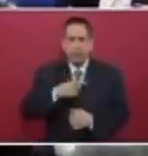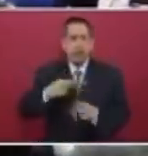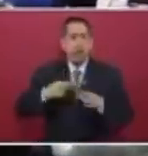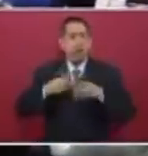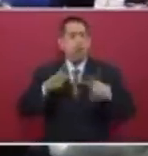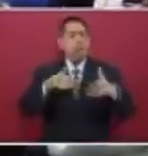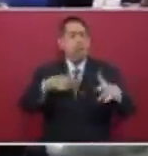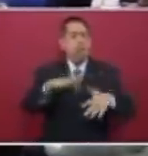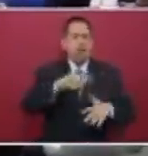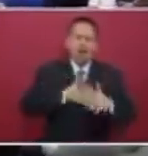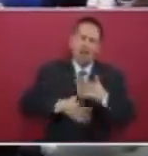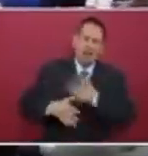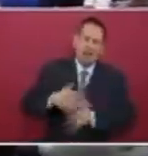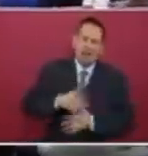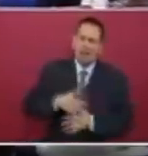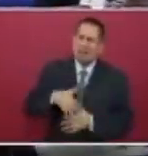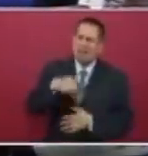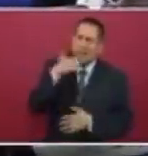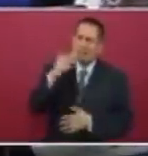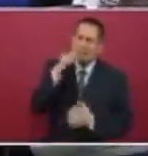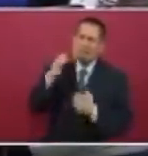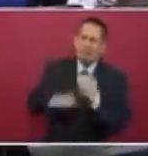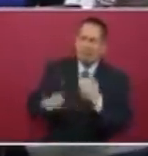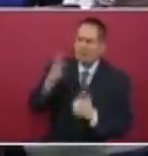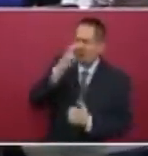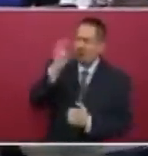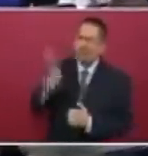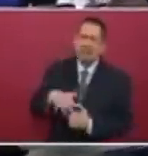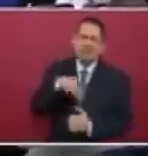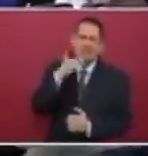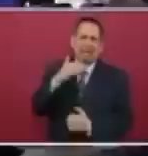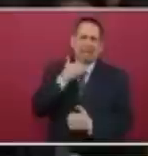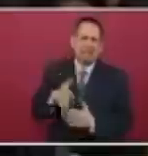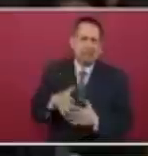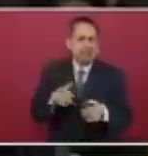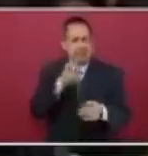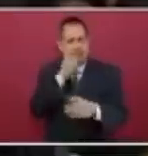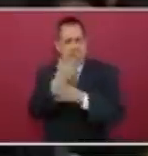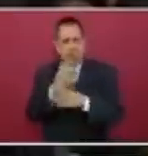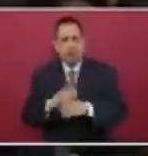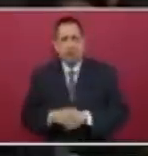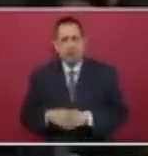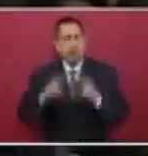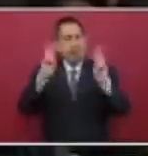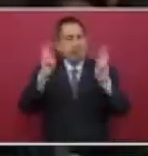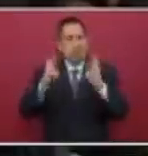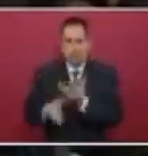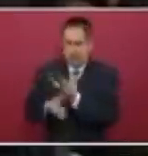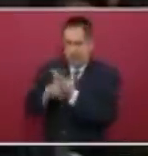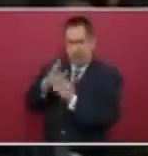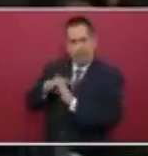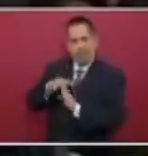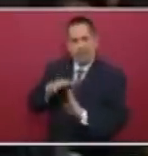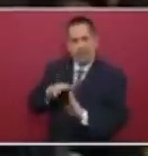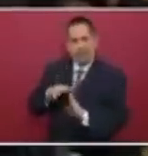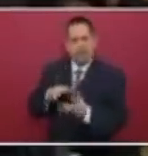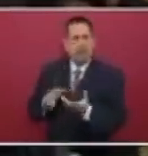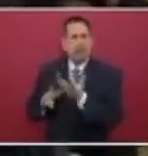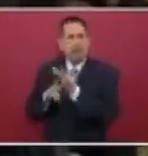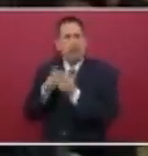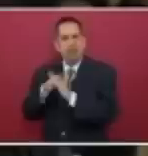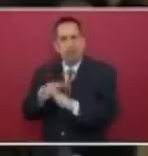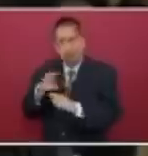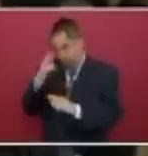cansa de tanta tranza y déjeme poner el tema de los migrantes es también el tema de los